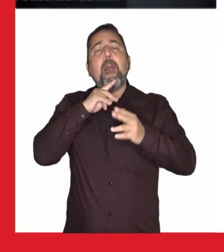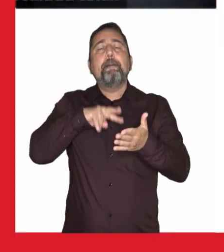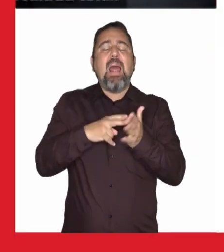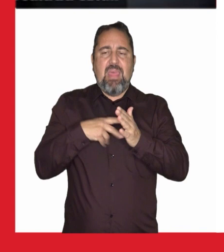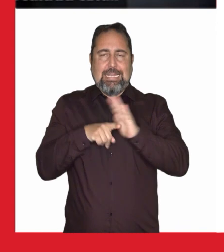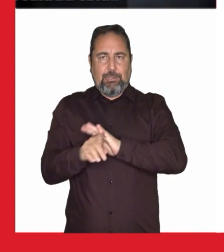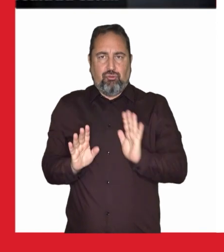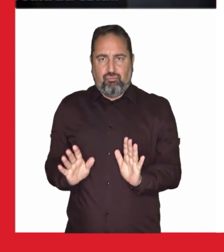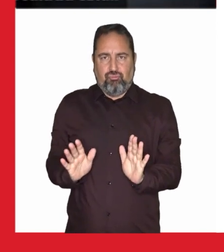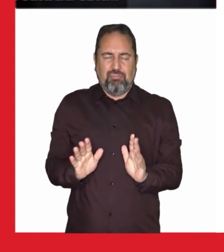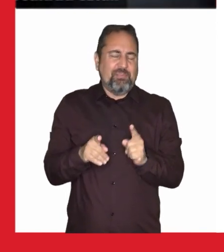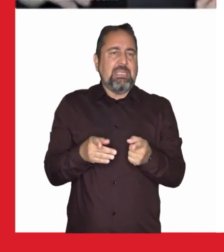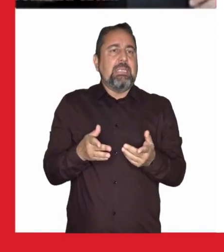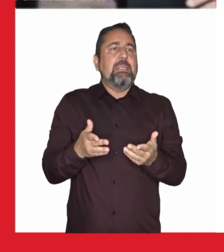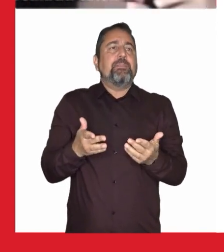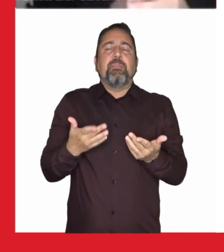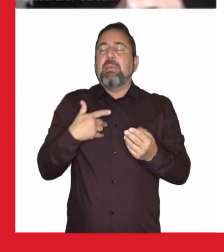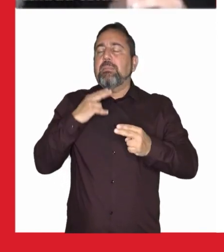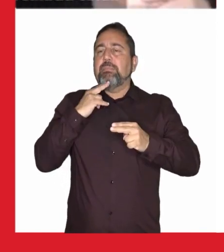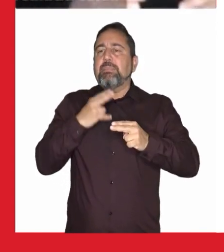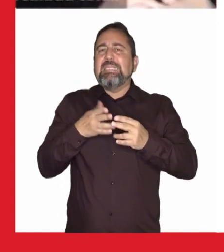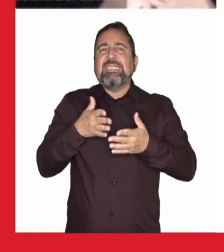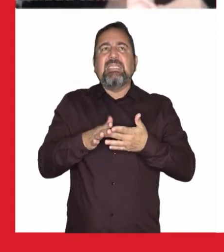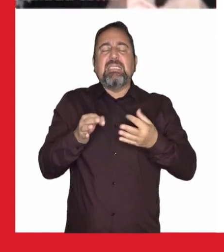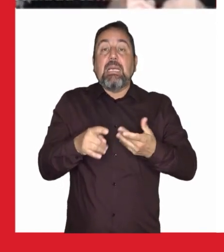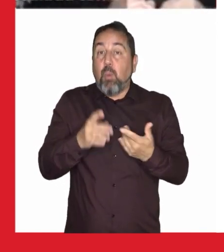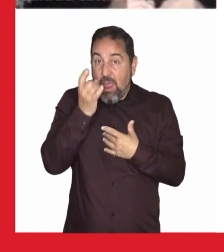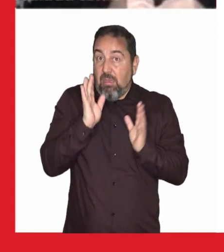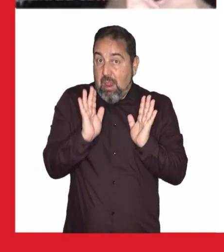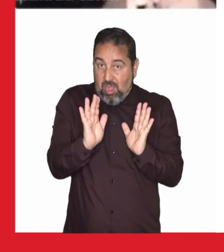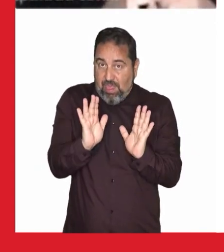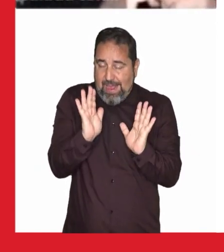Entonces, vamos ahora con el plan de gestión. Esto ya es, vamos a decir,